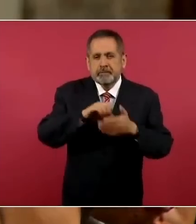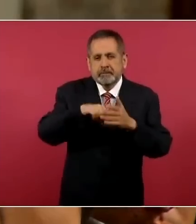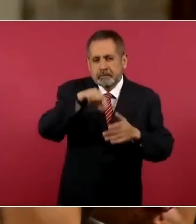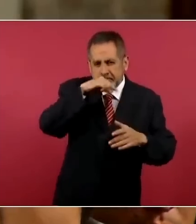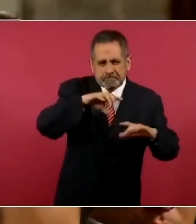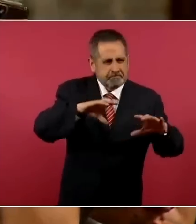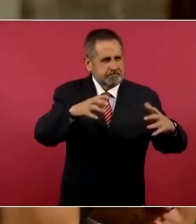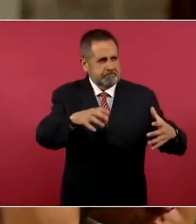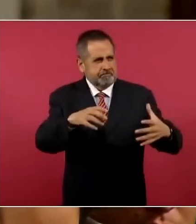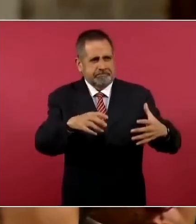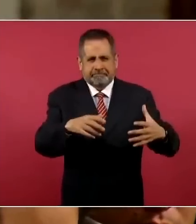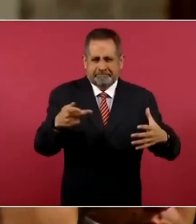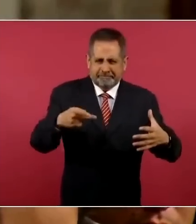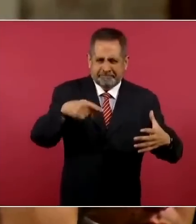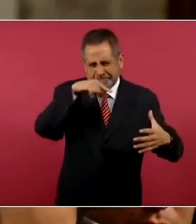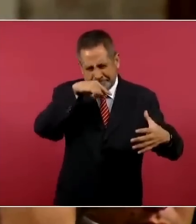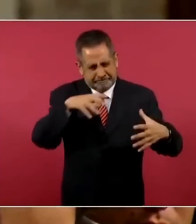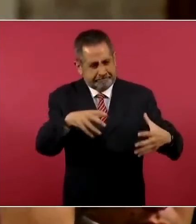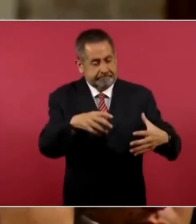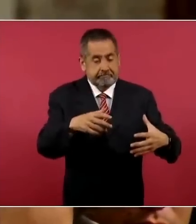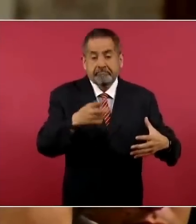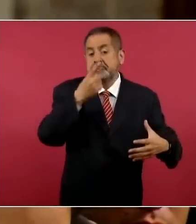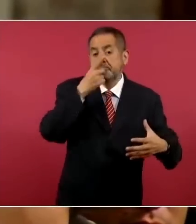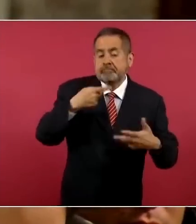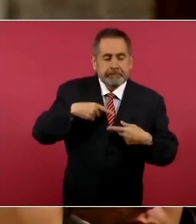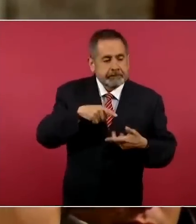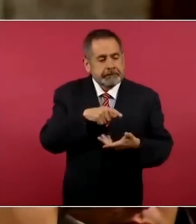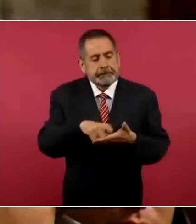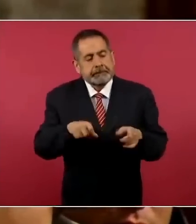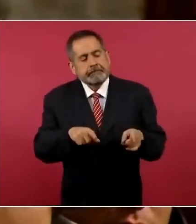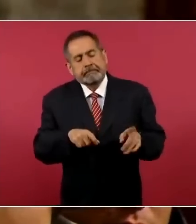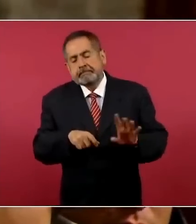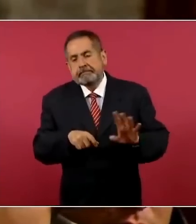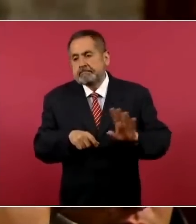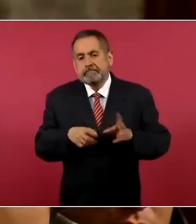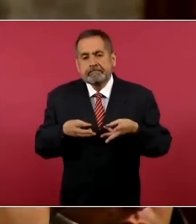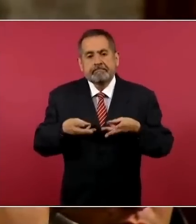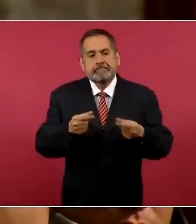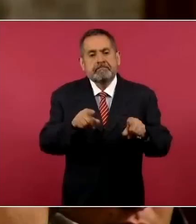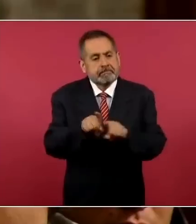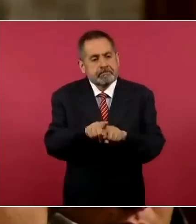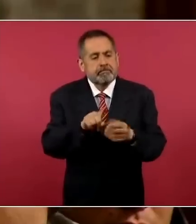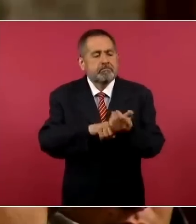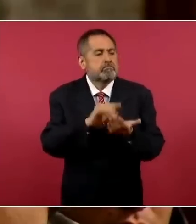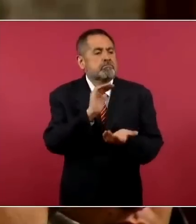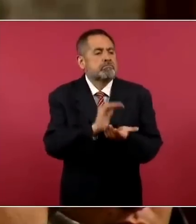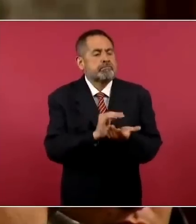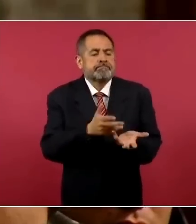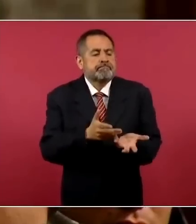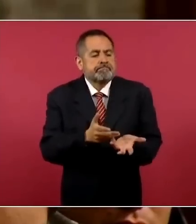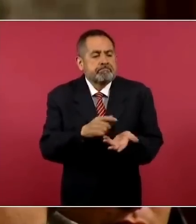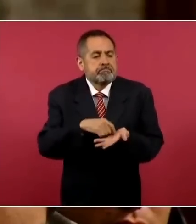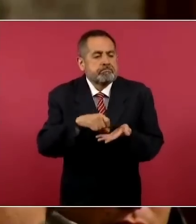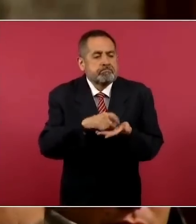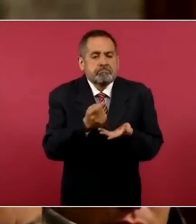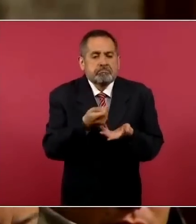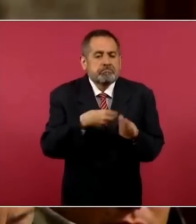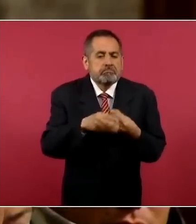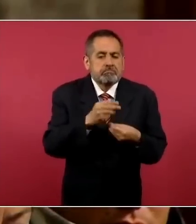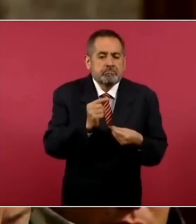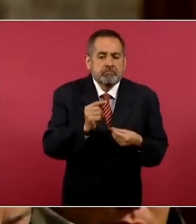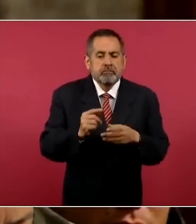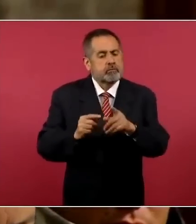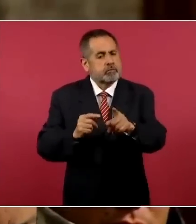que pierna y que todo esto, pues dicen los consumidores van a gastar lo mismo, pero a lo mejor va a ser en menos cantidad. En fin, usted decía